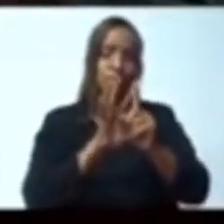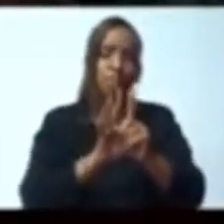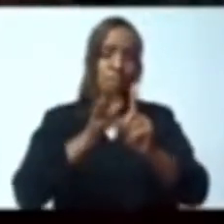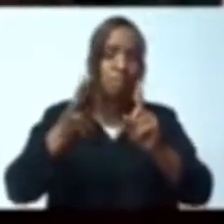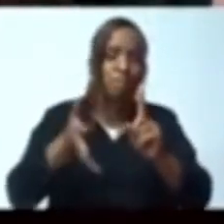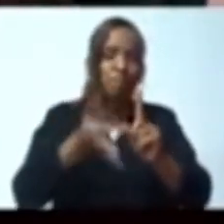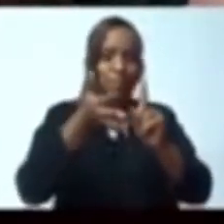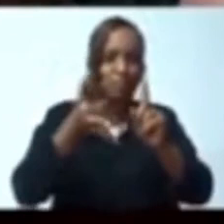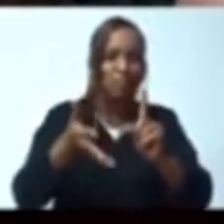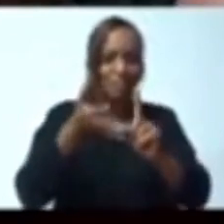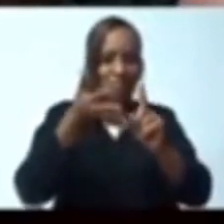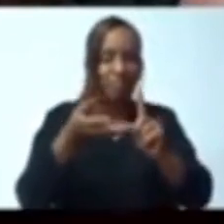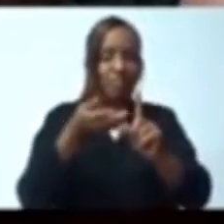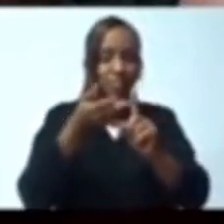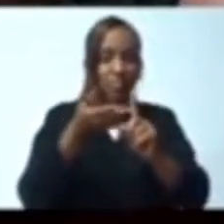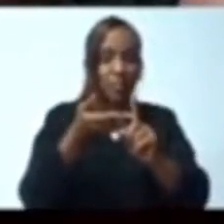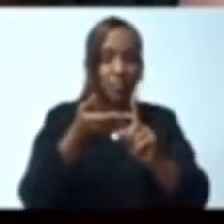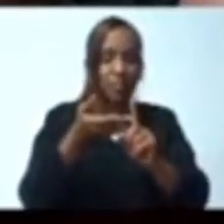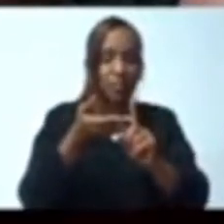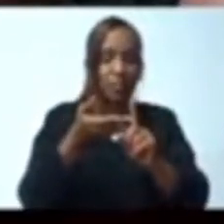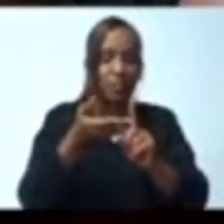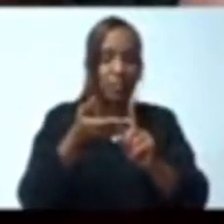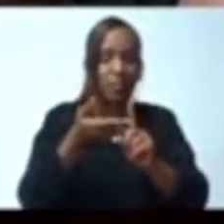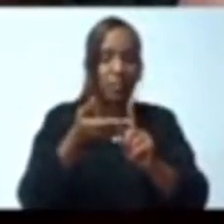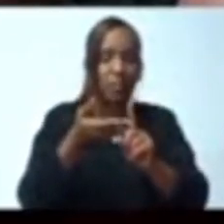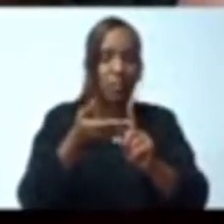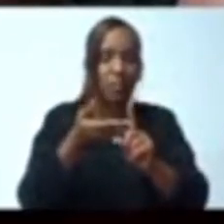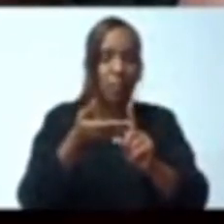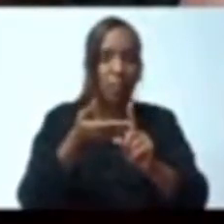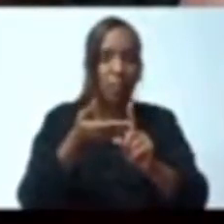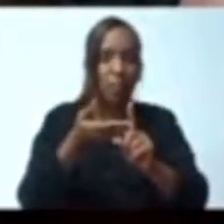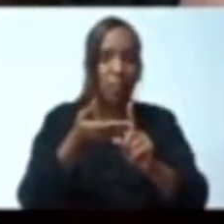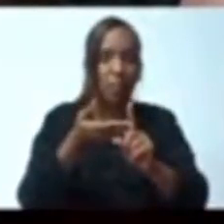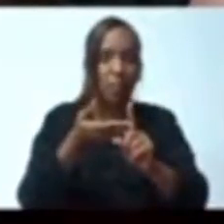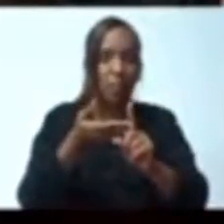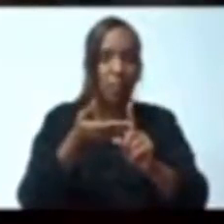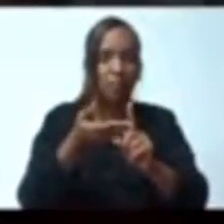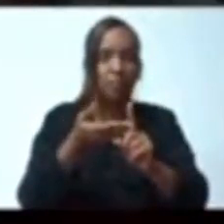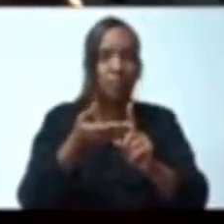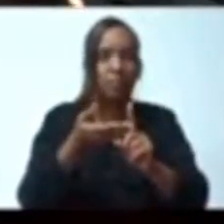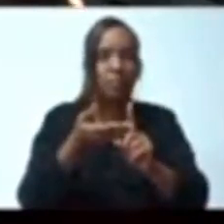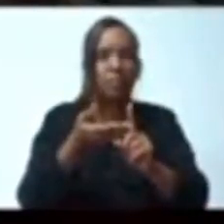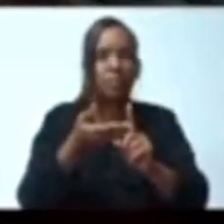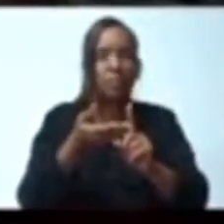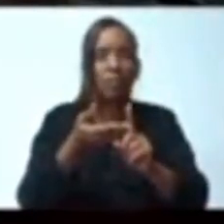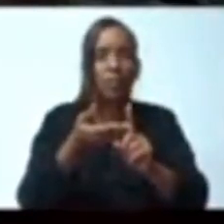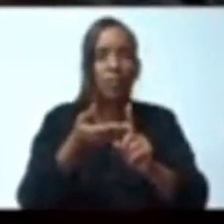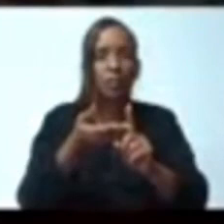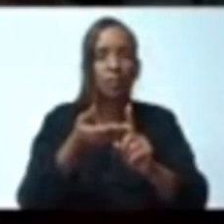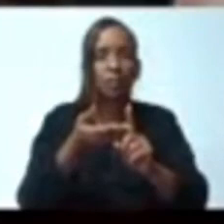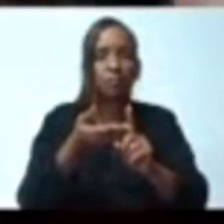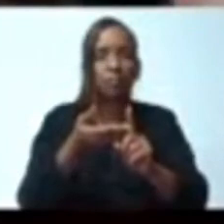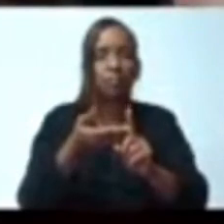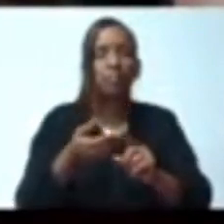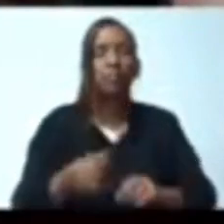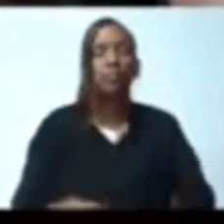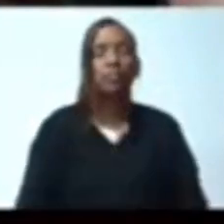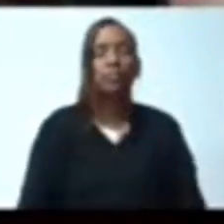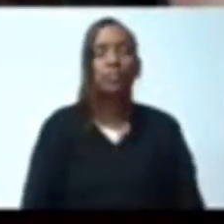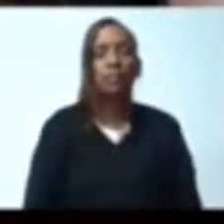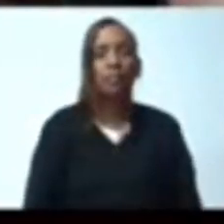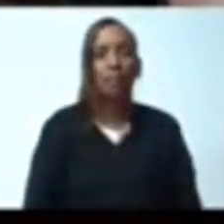porque si no se interrumpe el gobierno constitucional de Juan Bosch,